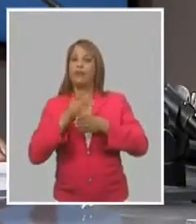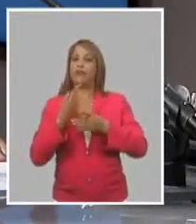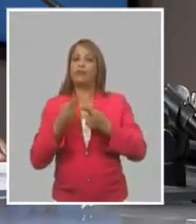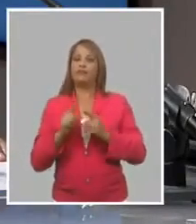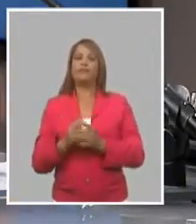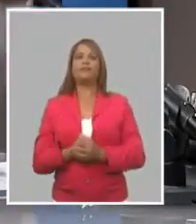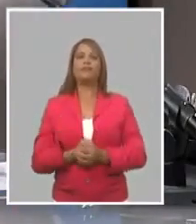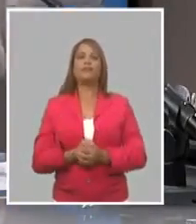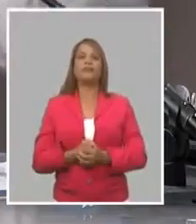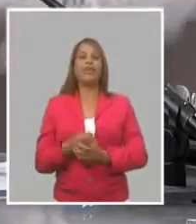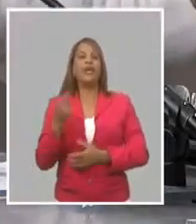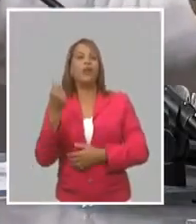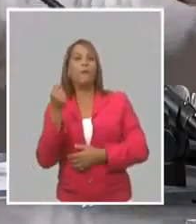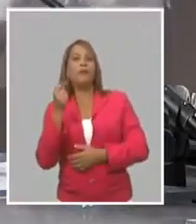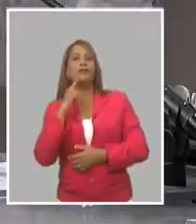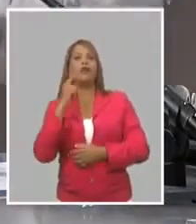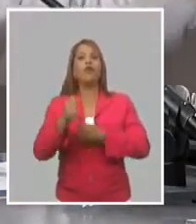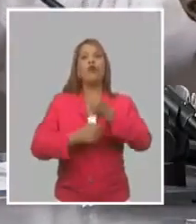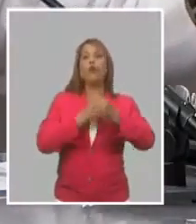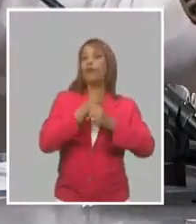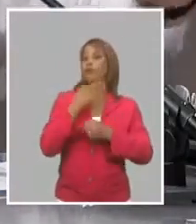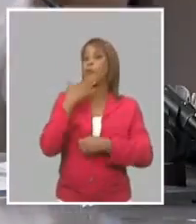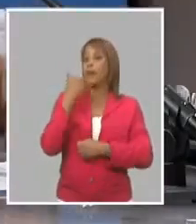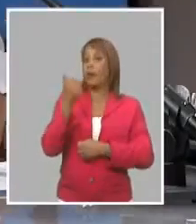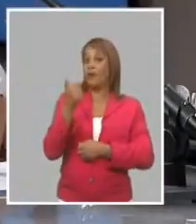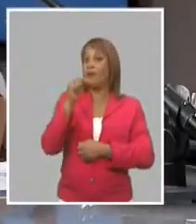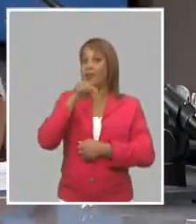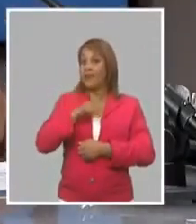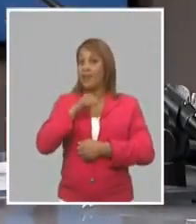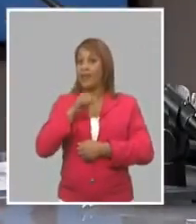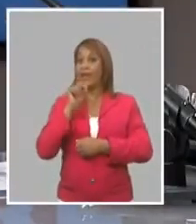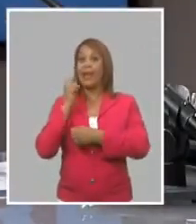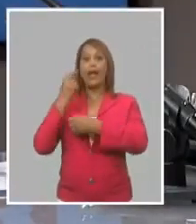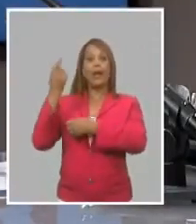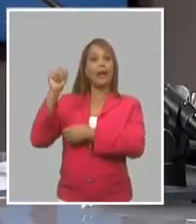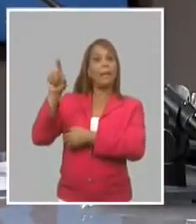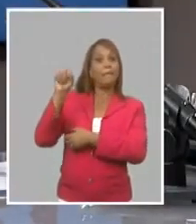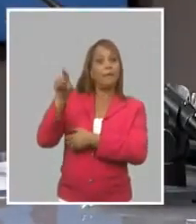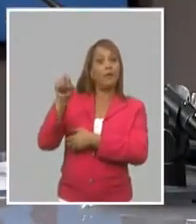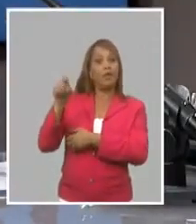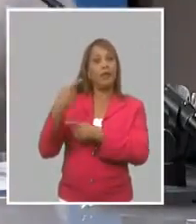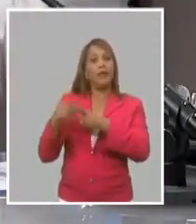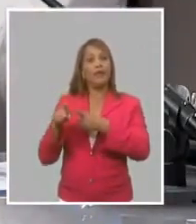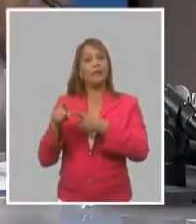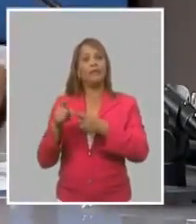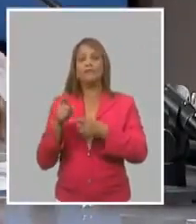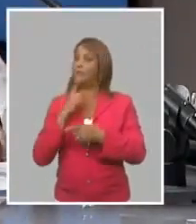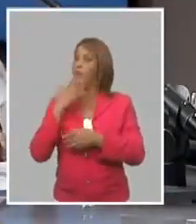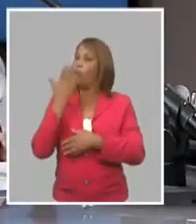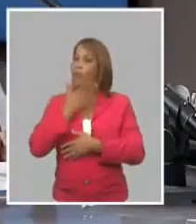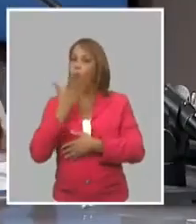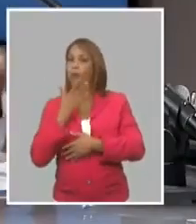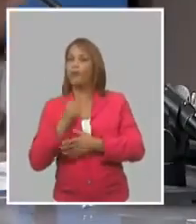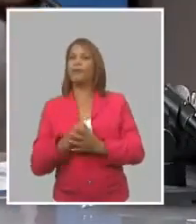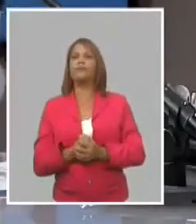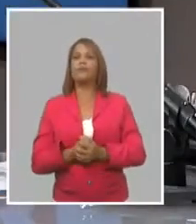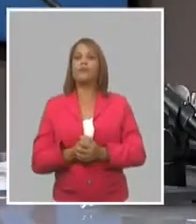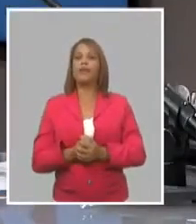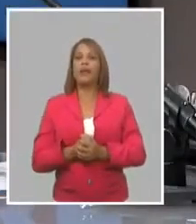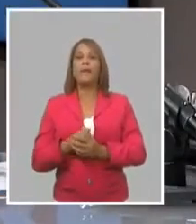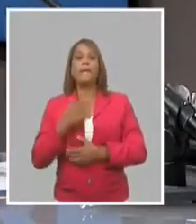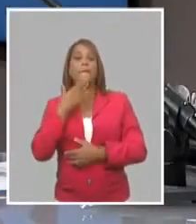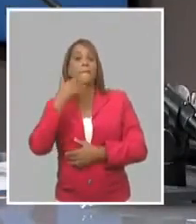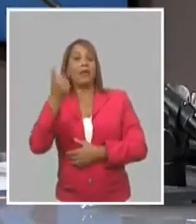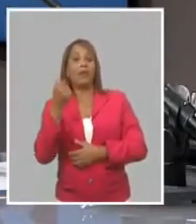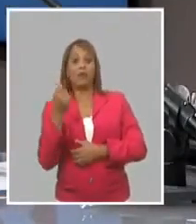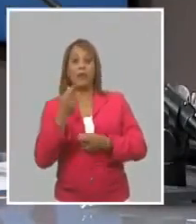Claro. En términos de precios, use mejor materia prima importada que materia prima, use mejor materias primas nacionales